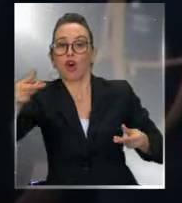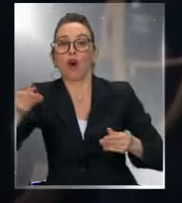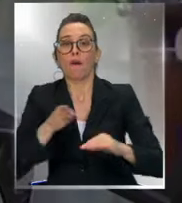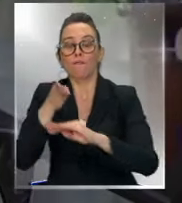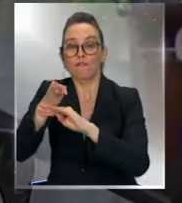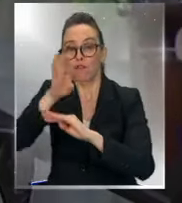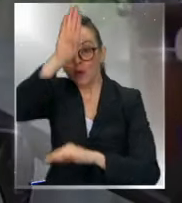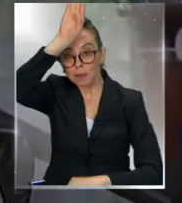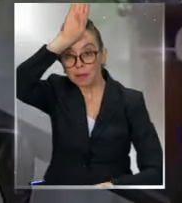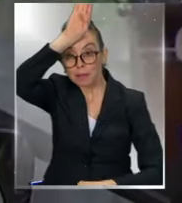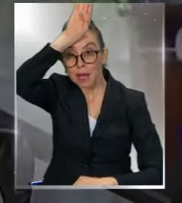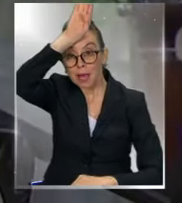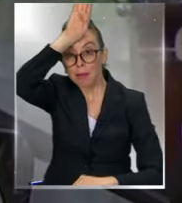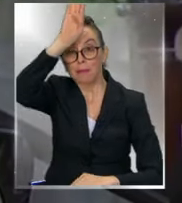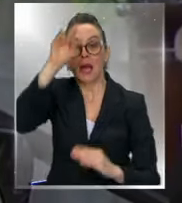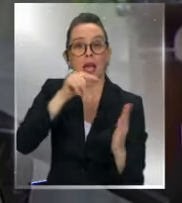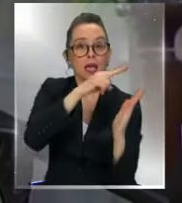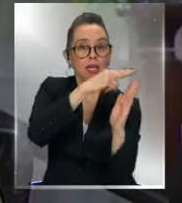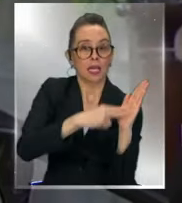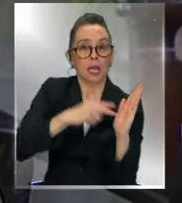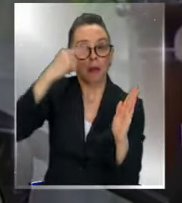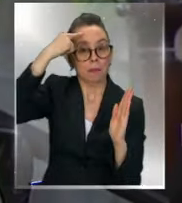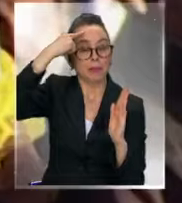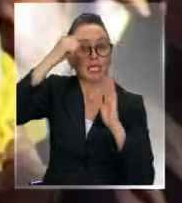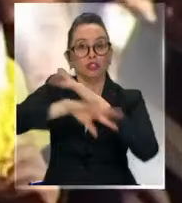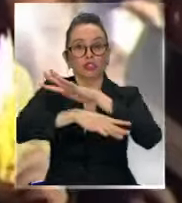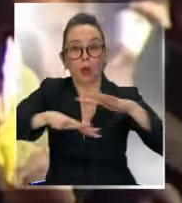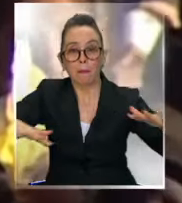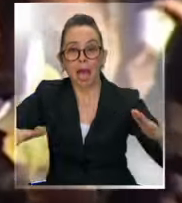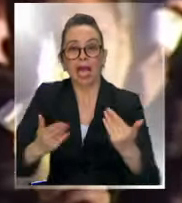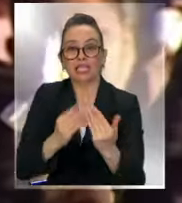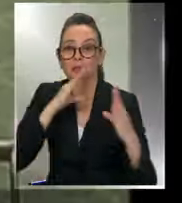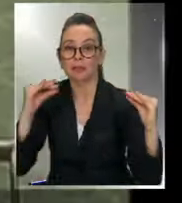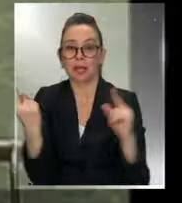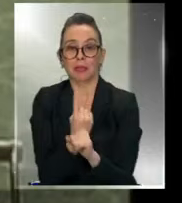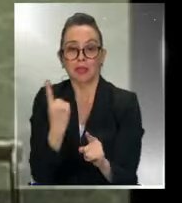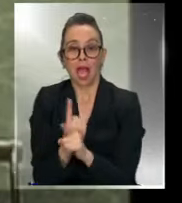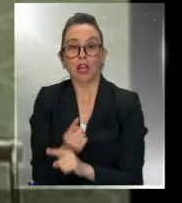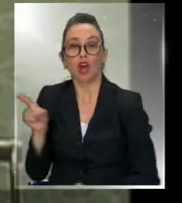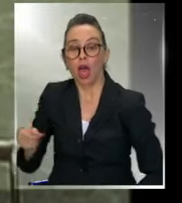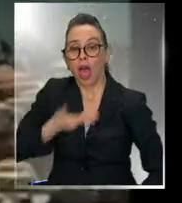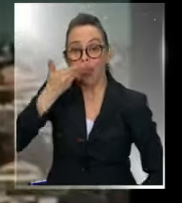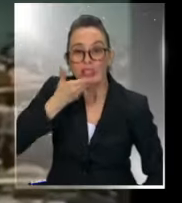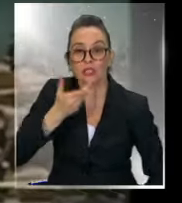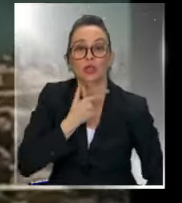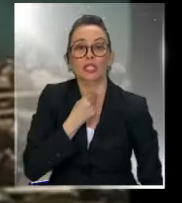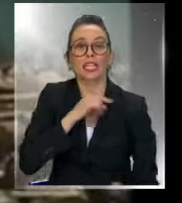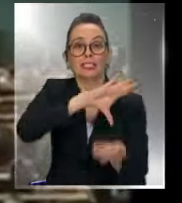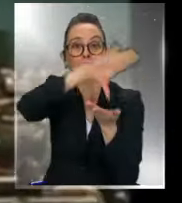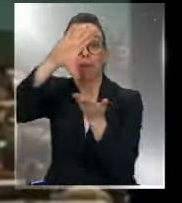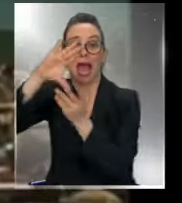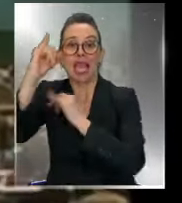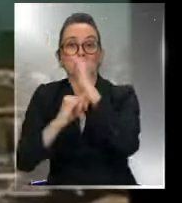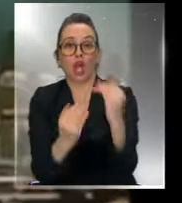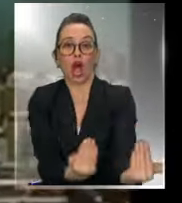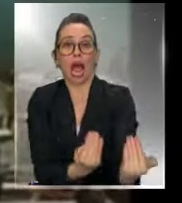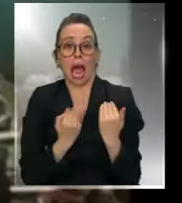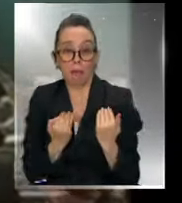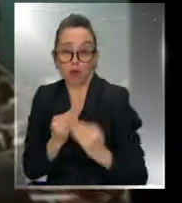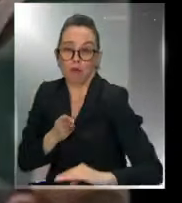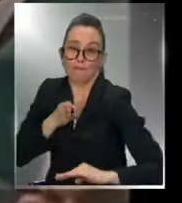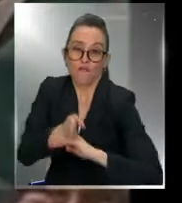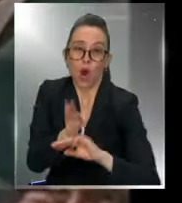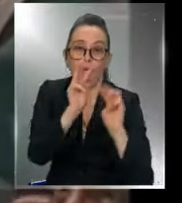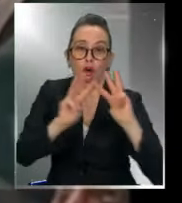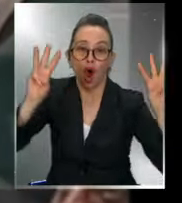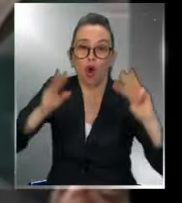acá, en el mar. Diálogo. Sus discursos en busca de respaldo internacional llegarían hasta la ONU y